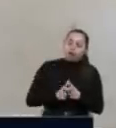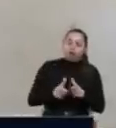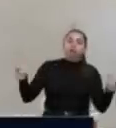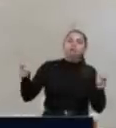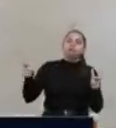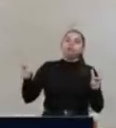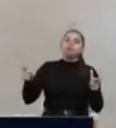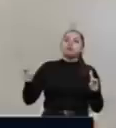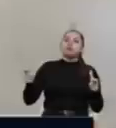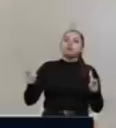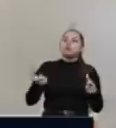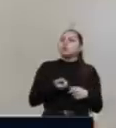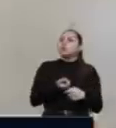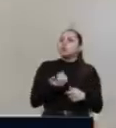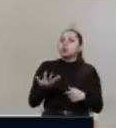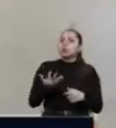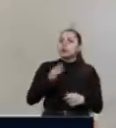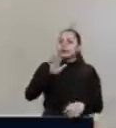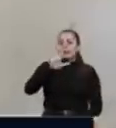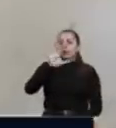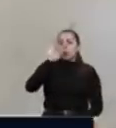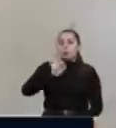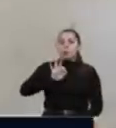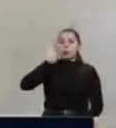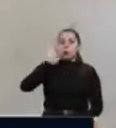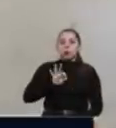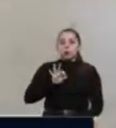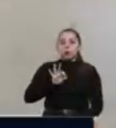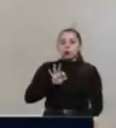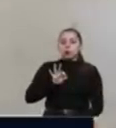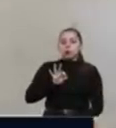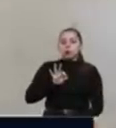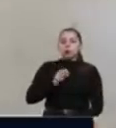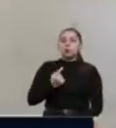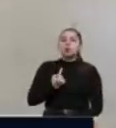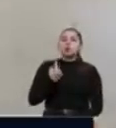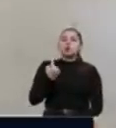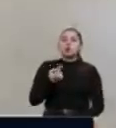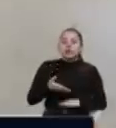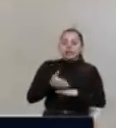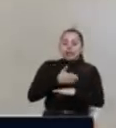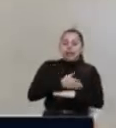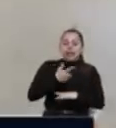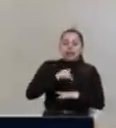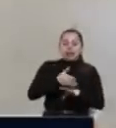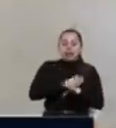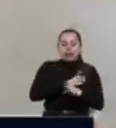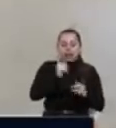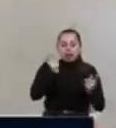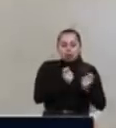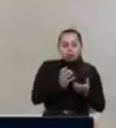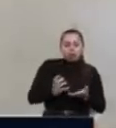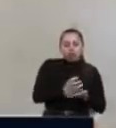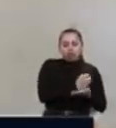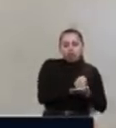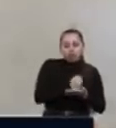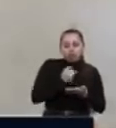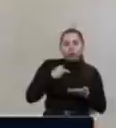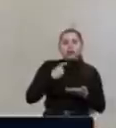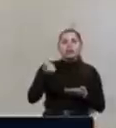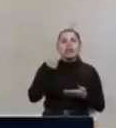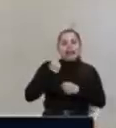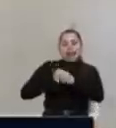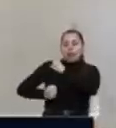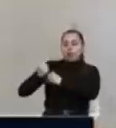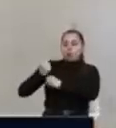el incremento del 5% sobre los decomisos efectivos que se habían hecho el